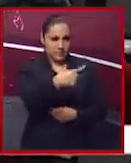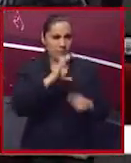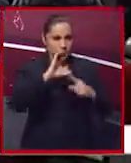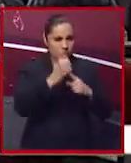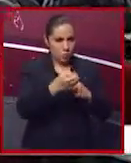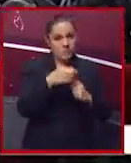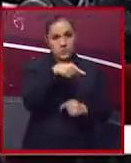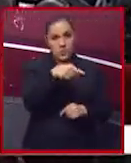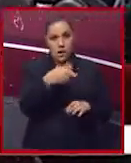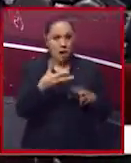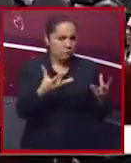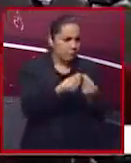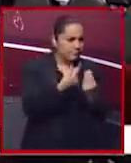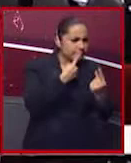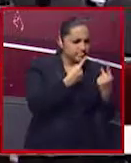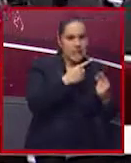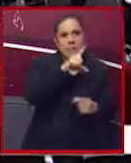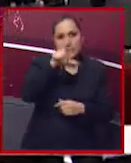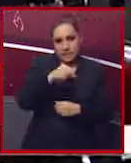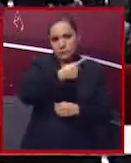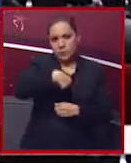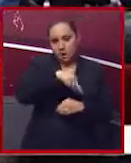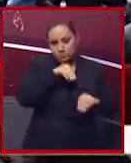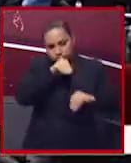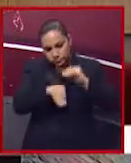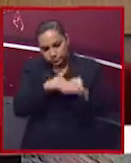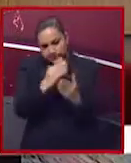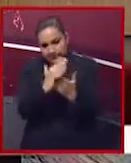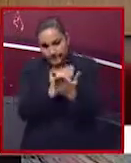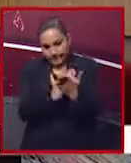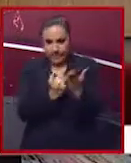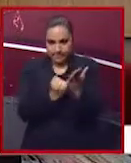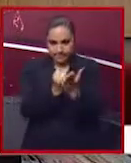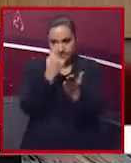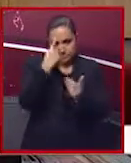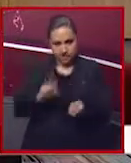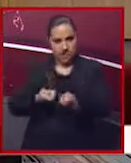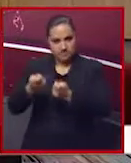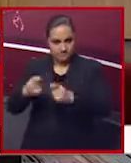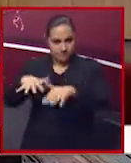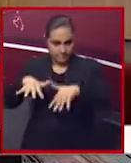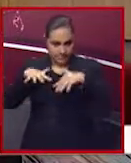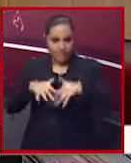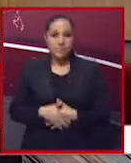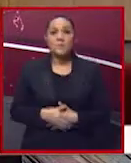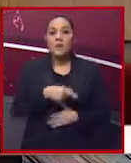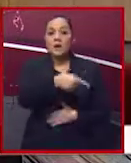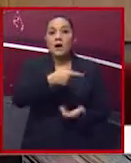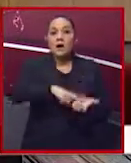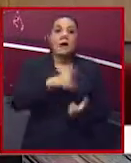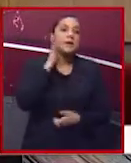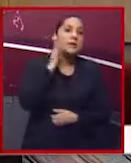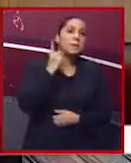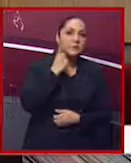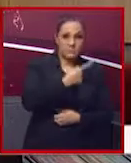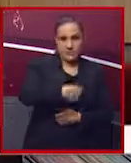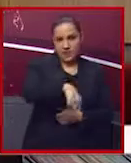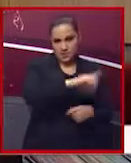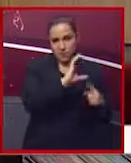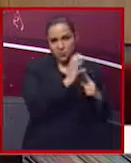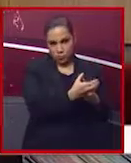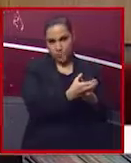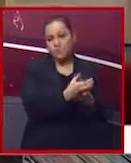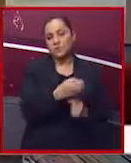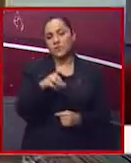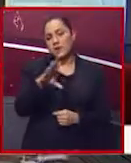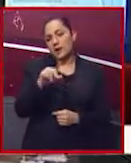del dictamen correspondiente. Bueno, y así ante la Comisión de Hacienda de la Cámara de Diputados, Carlos Manuel Ursúa aseguró que la